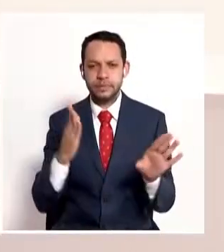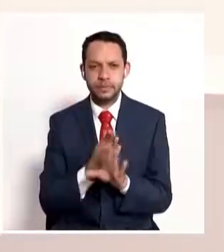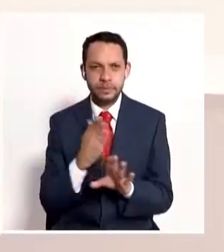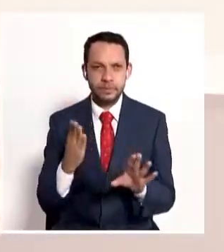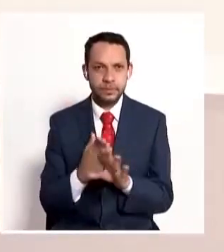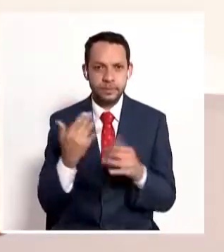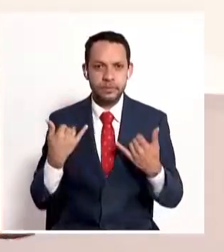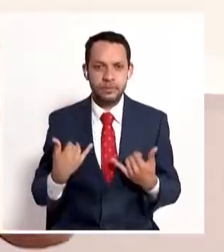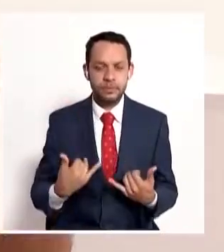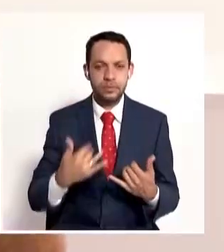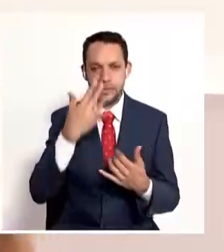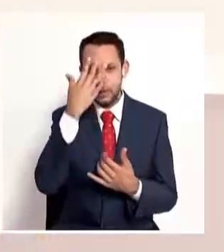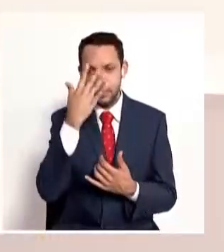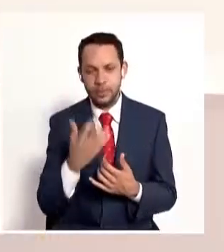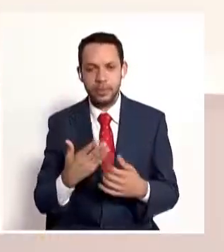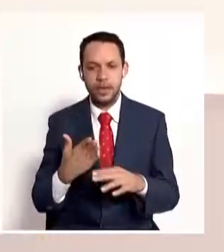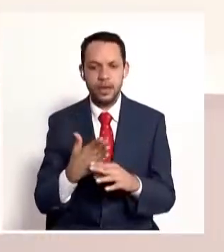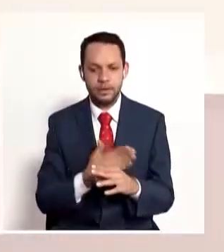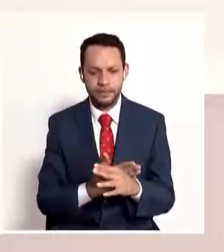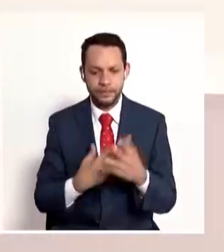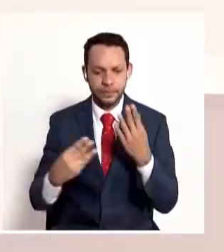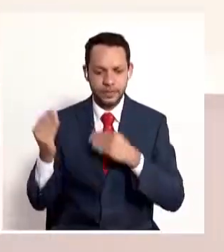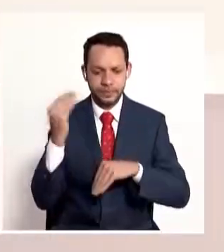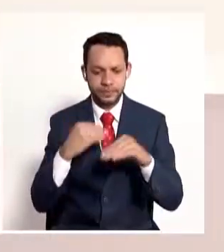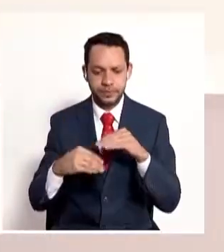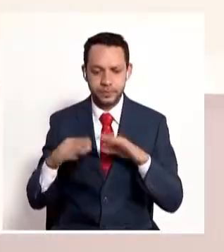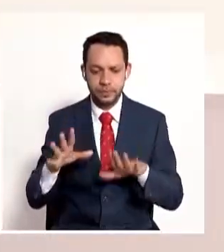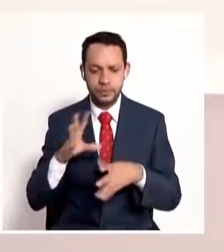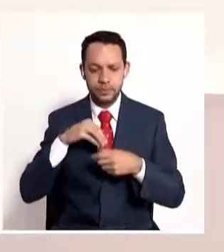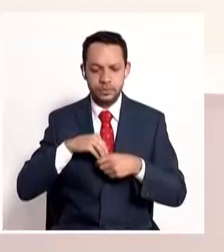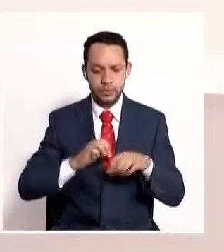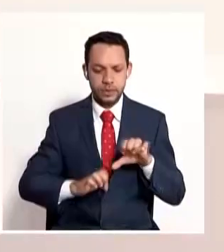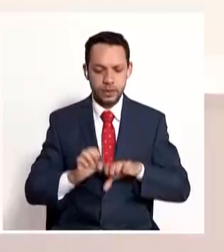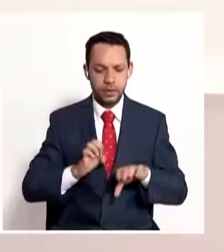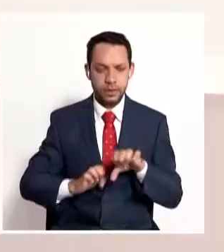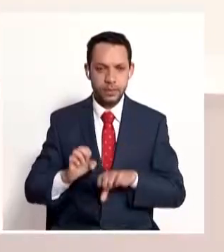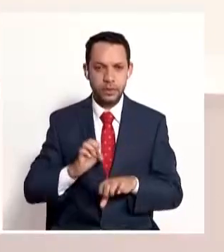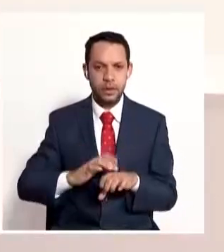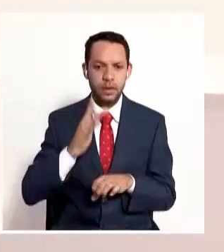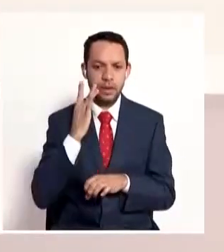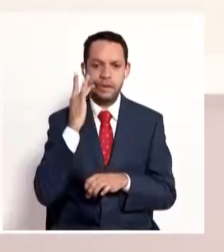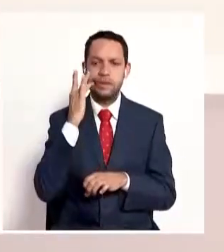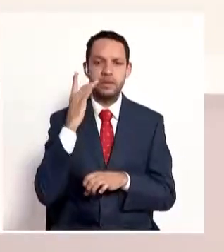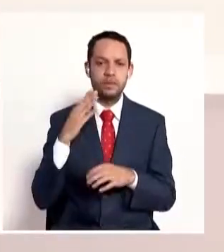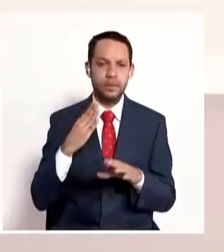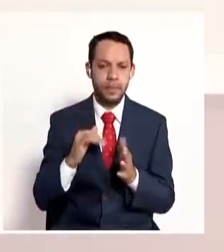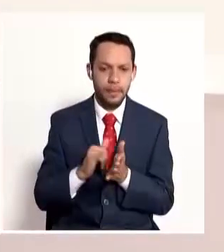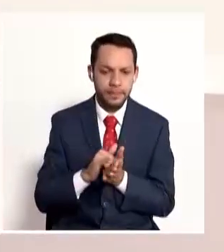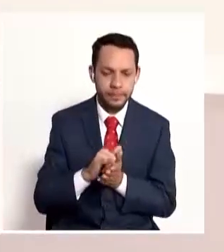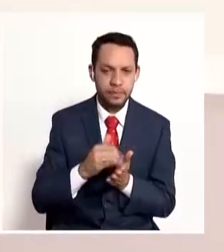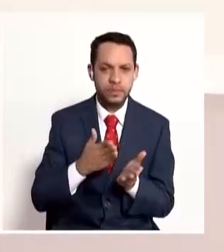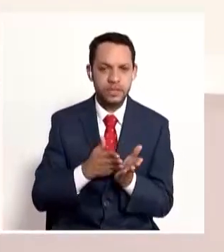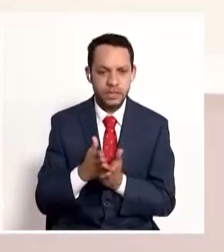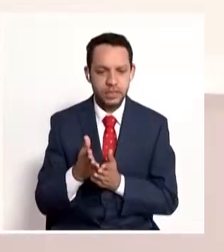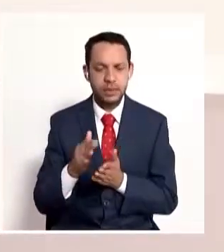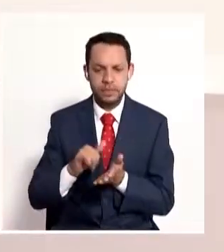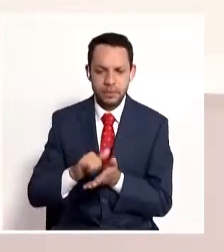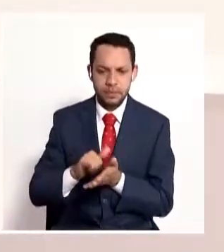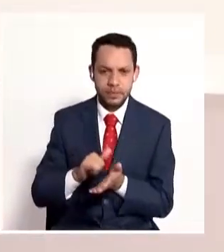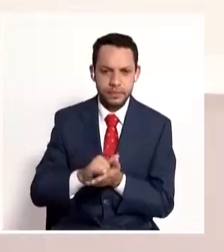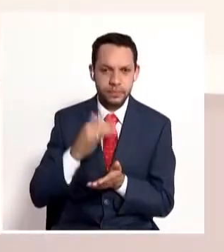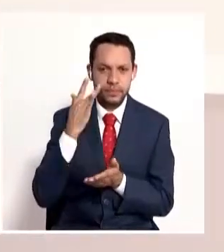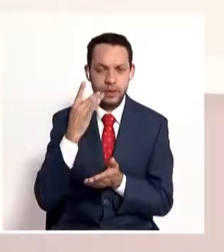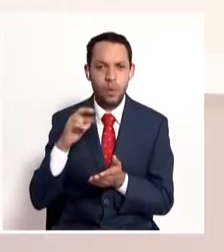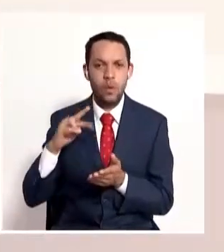clínico es por un proceso metabólico de el ácido úrico además todo el mundo se quedó con el tema del ácido úrico pero no hay un ácido